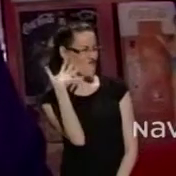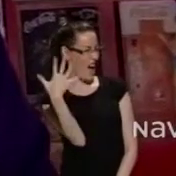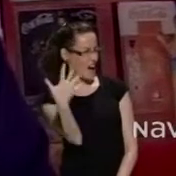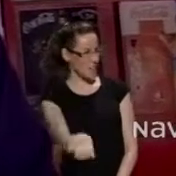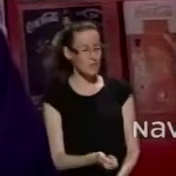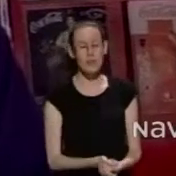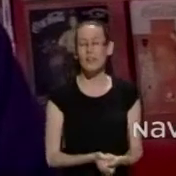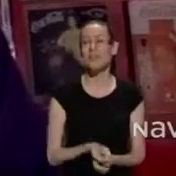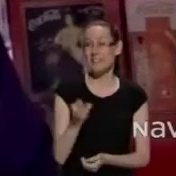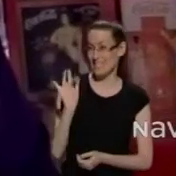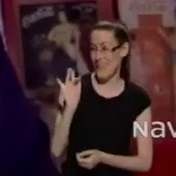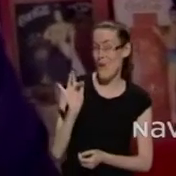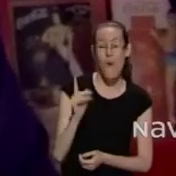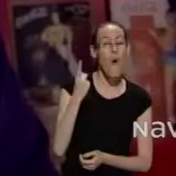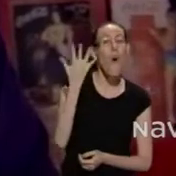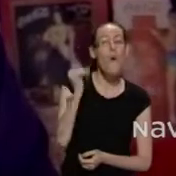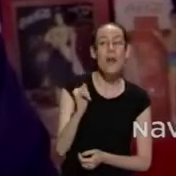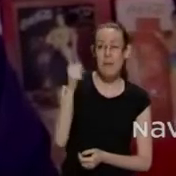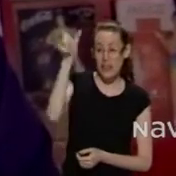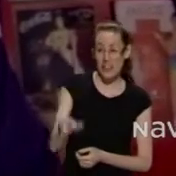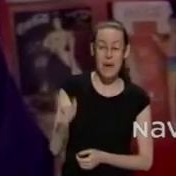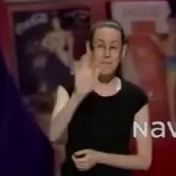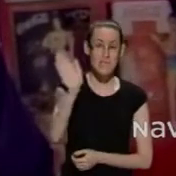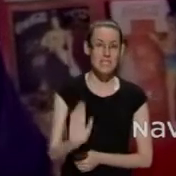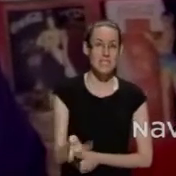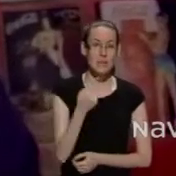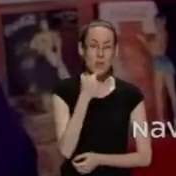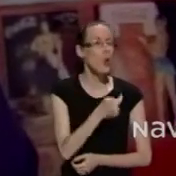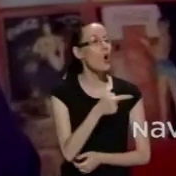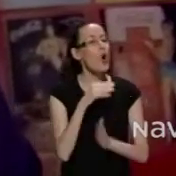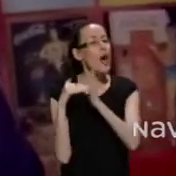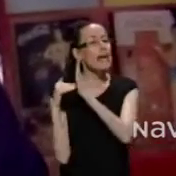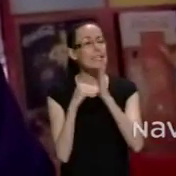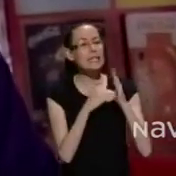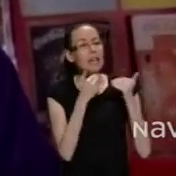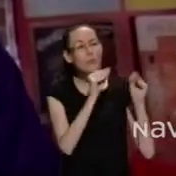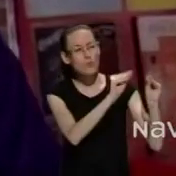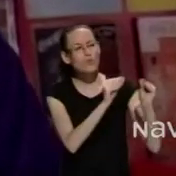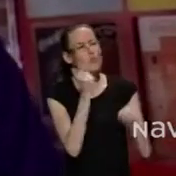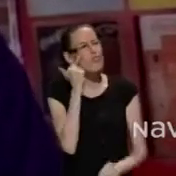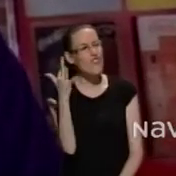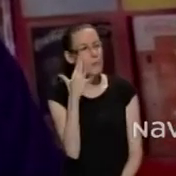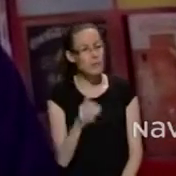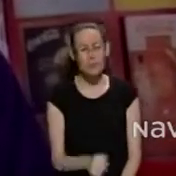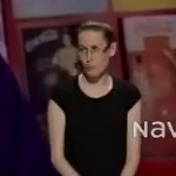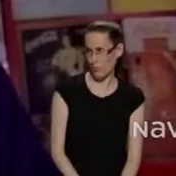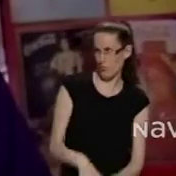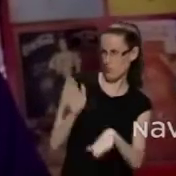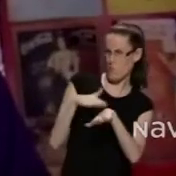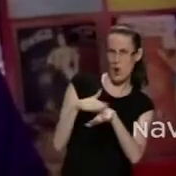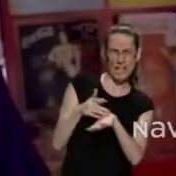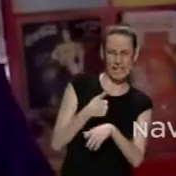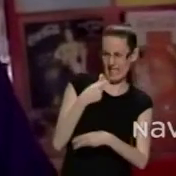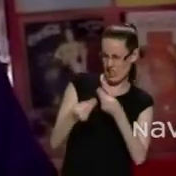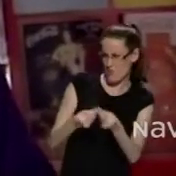Sí que vino una vez un brasileño y me dijo, su camión es muy famoso en Brasil. Le dije, ¿por qué? Si no hago